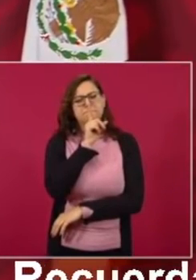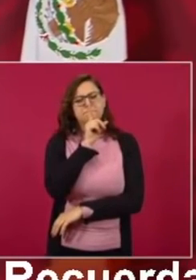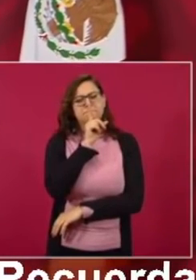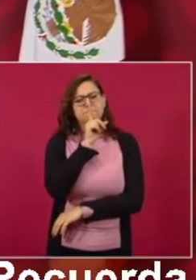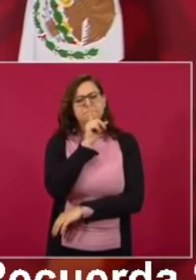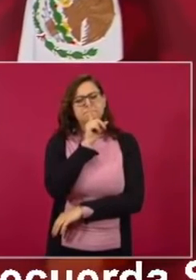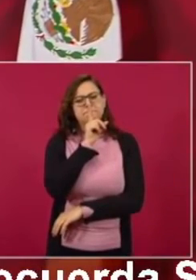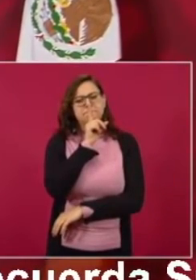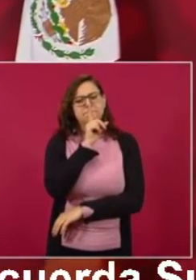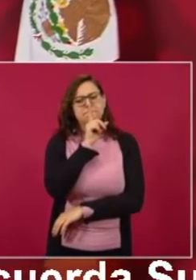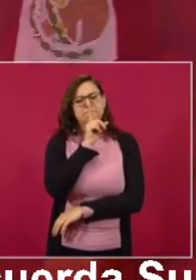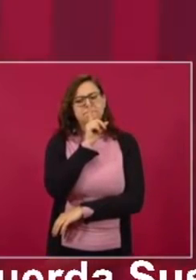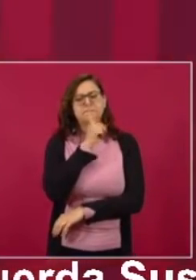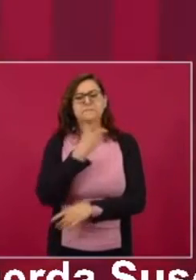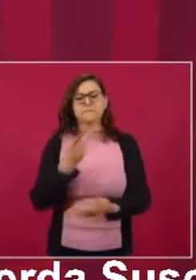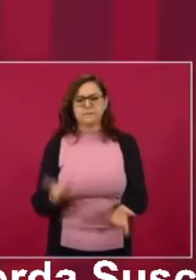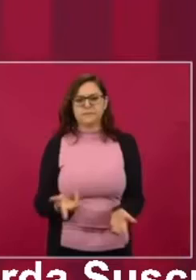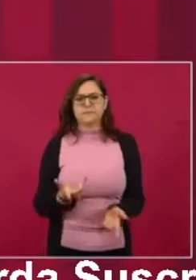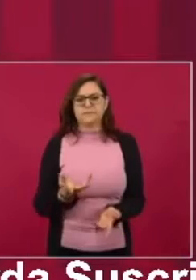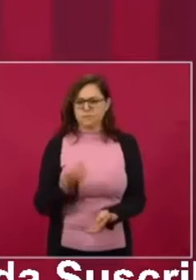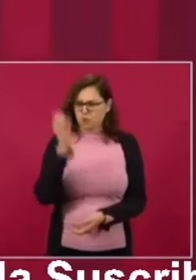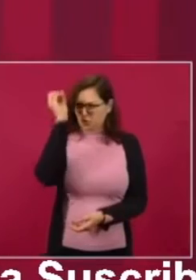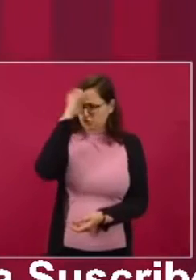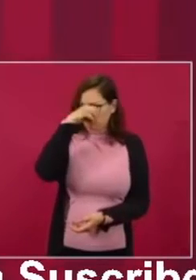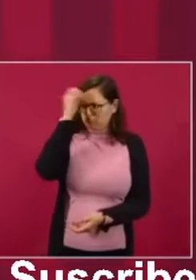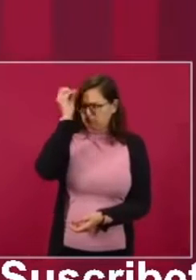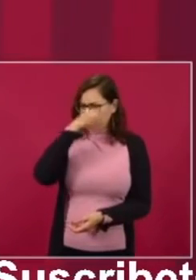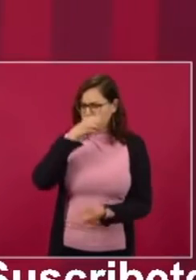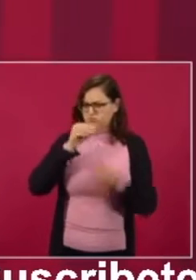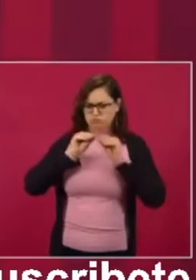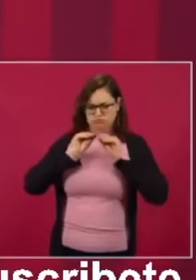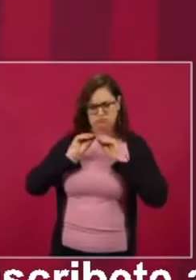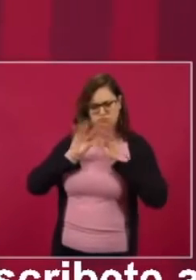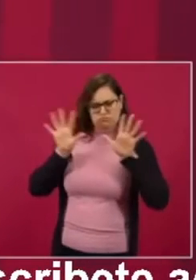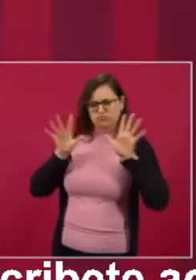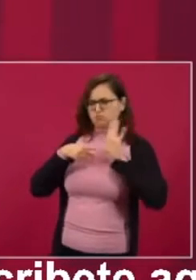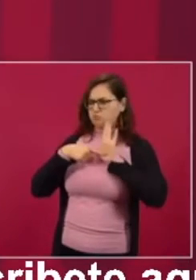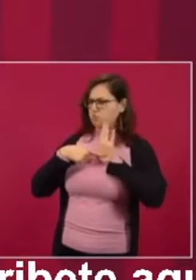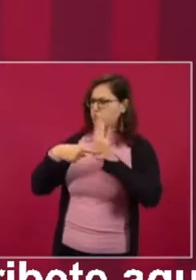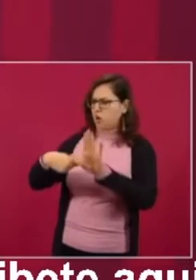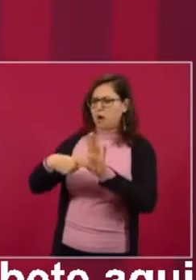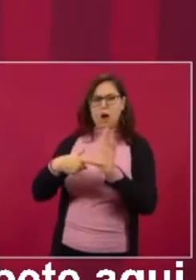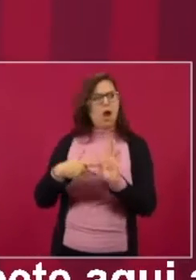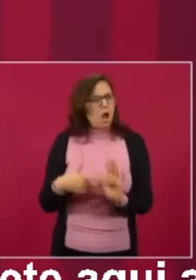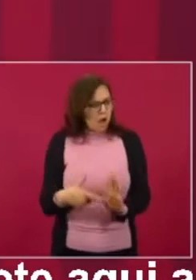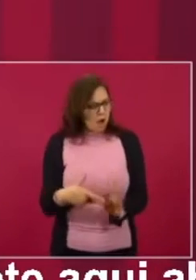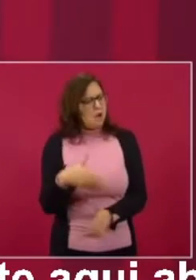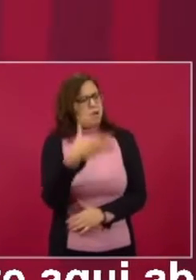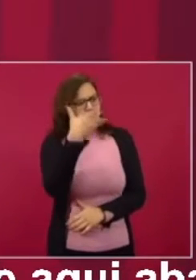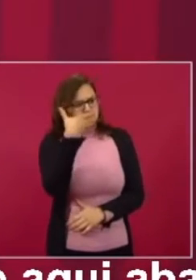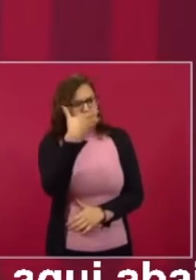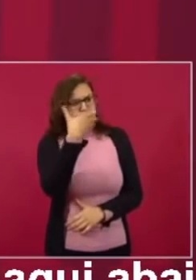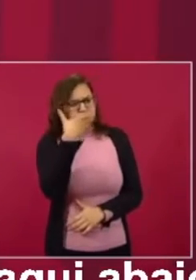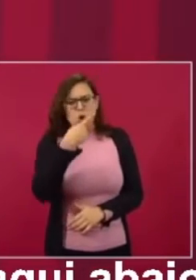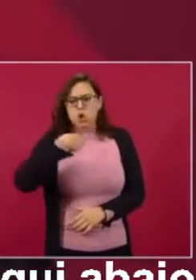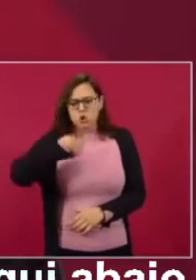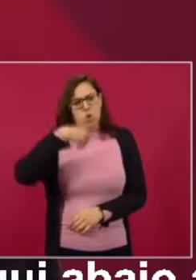este así pensamos y decir defendamos lo que pensamos